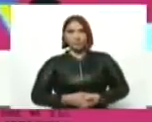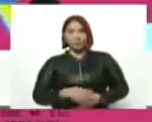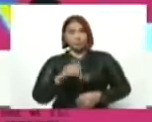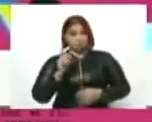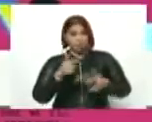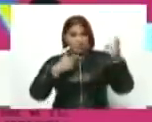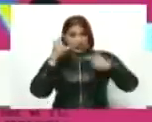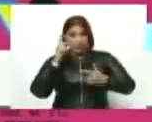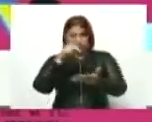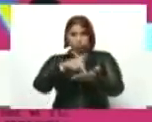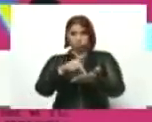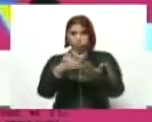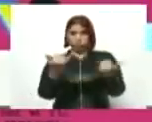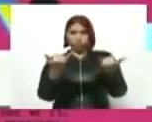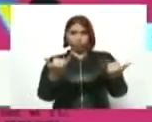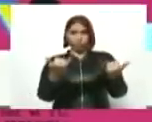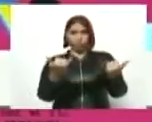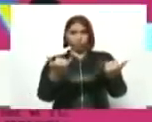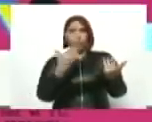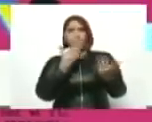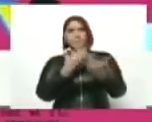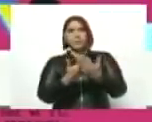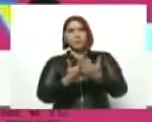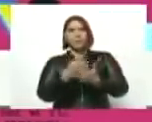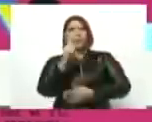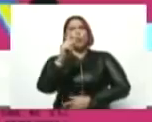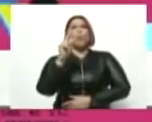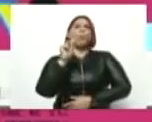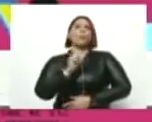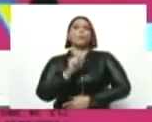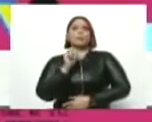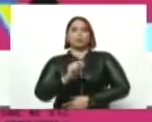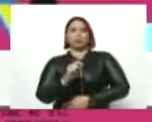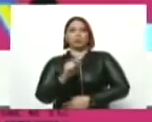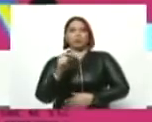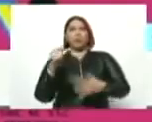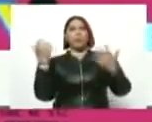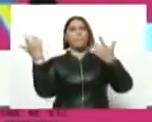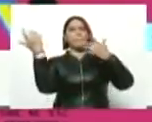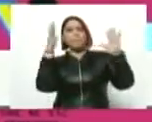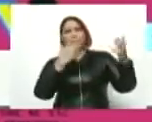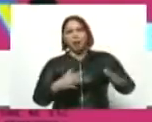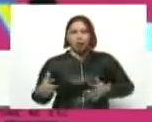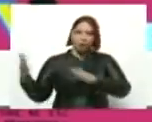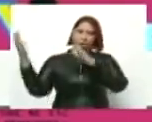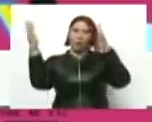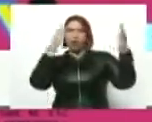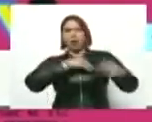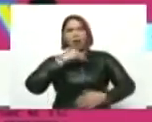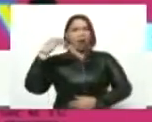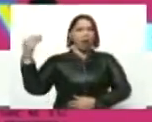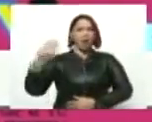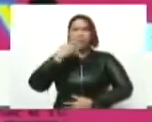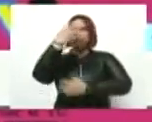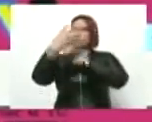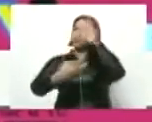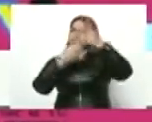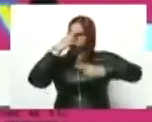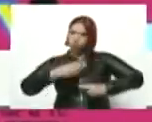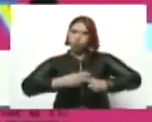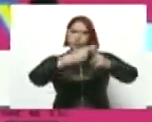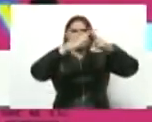Y quiero pedir un minuto de aplauso desde el alma y de grito en honor al comandante